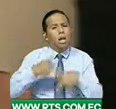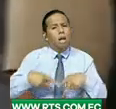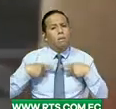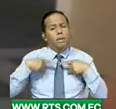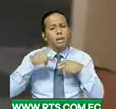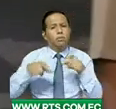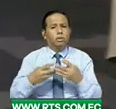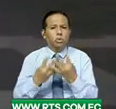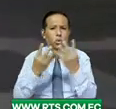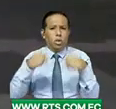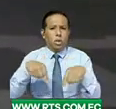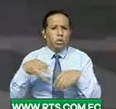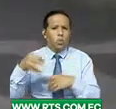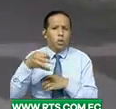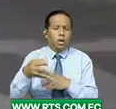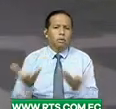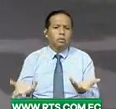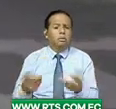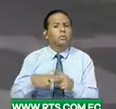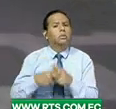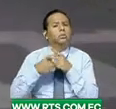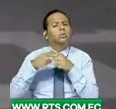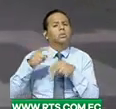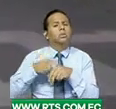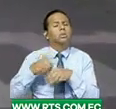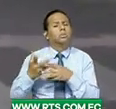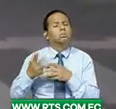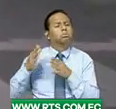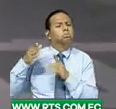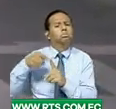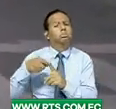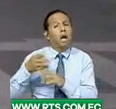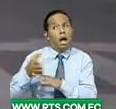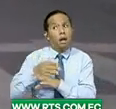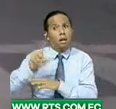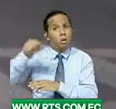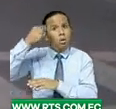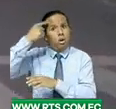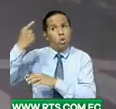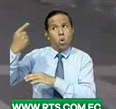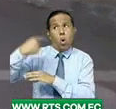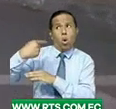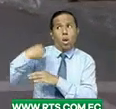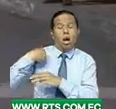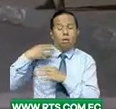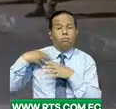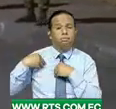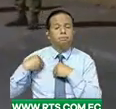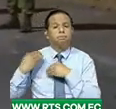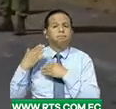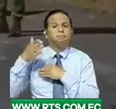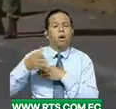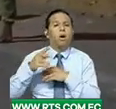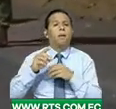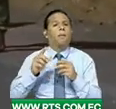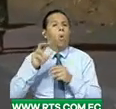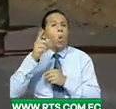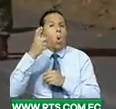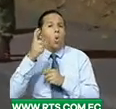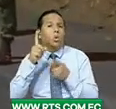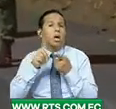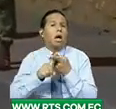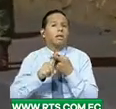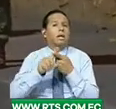Durán. Nosotros acá estamos haciendo operativos desde las, con el fin de dar cumplimiento al toque de queda, desde las 23 horas hasta las 05 horas de la mañana. ¿Todo Durán?